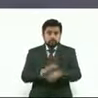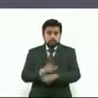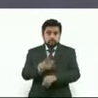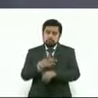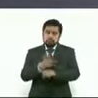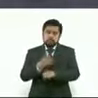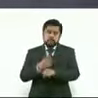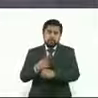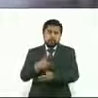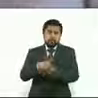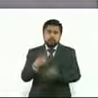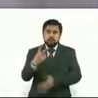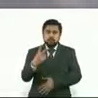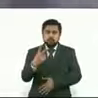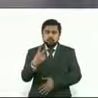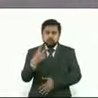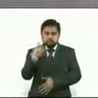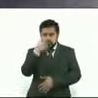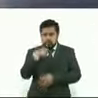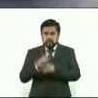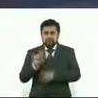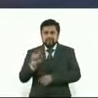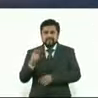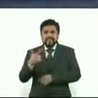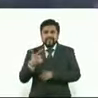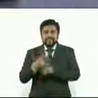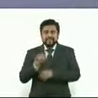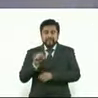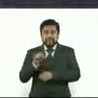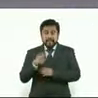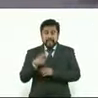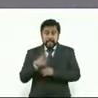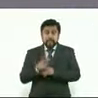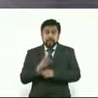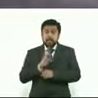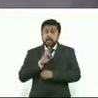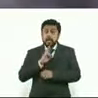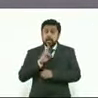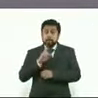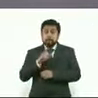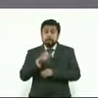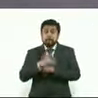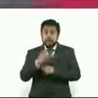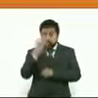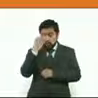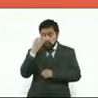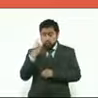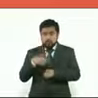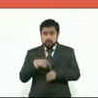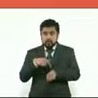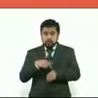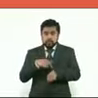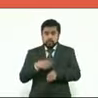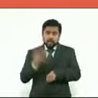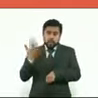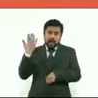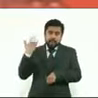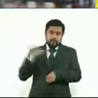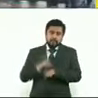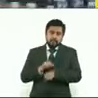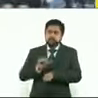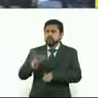posición. 2:27:16 es el mejor tiempo de Cheruiyot. Como ya se ha comentado, lo consiguió en